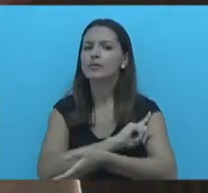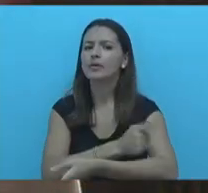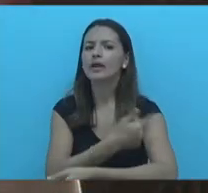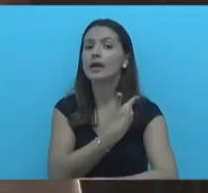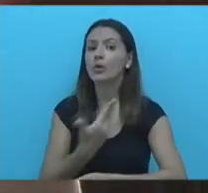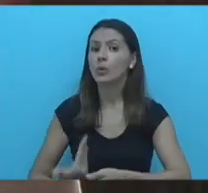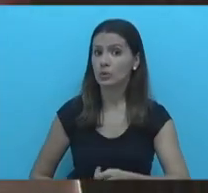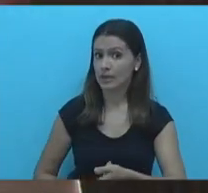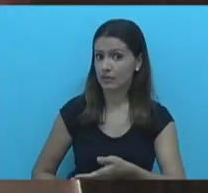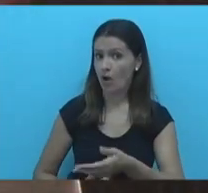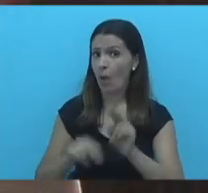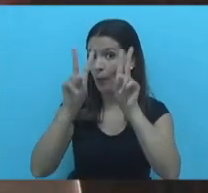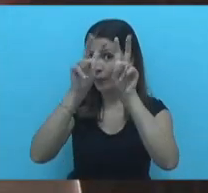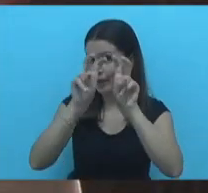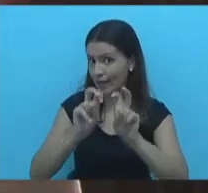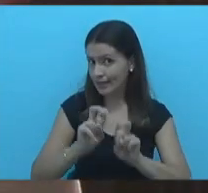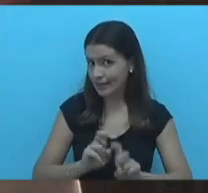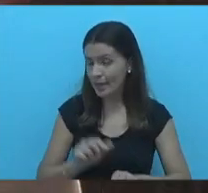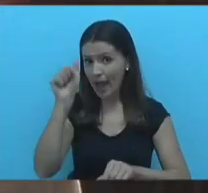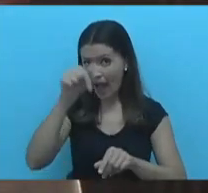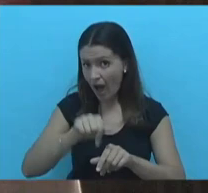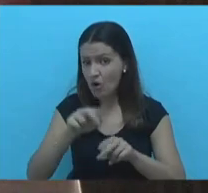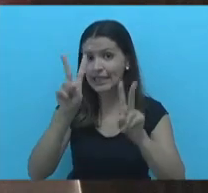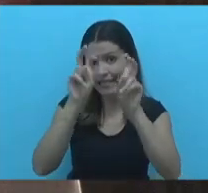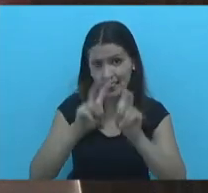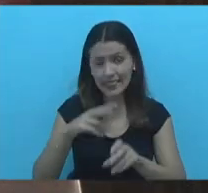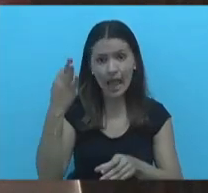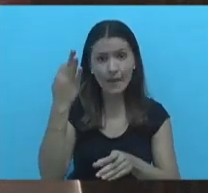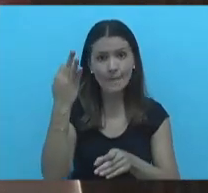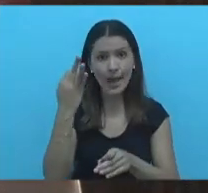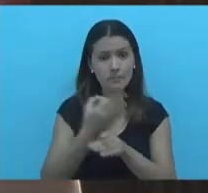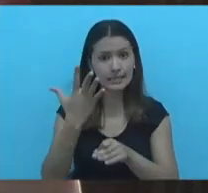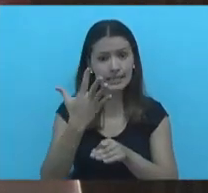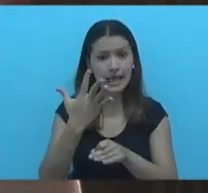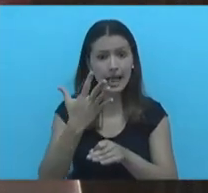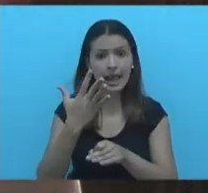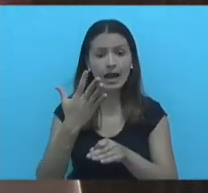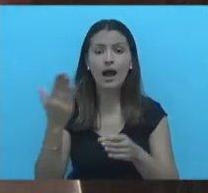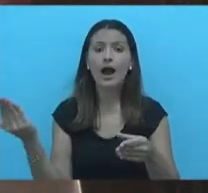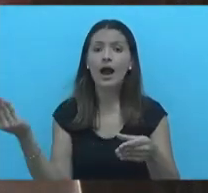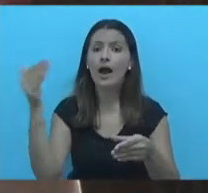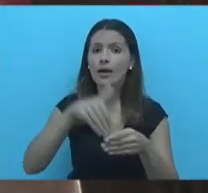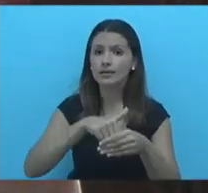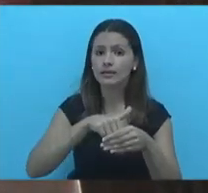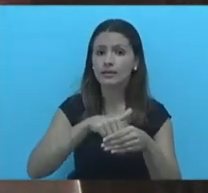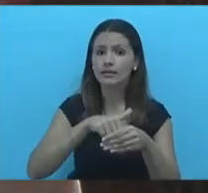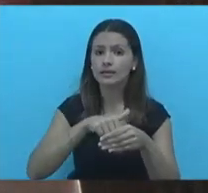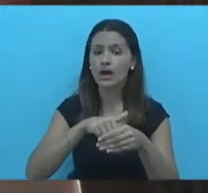se incluya en el temario de sesiones extraordinarias de este año el proyecto de ley sobre subrogancias,